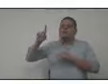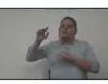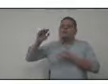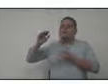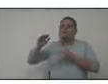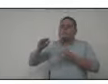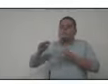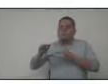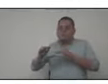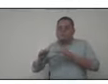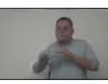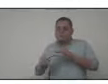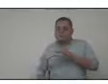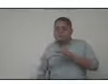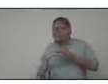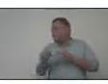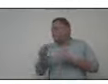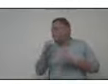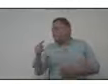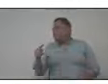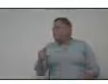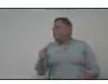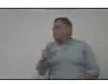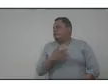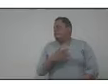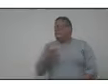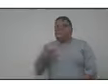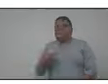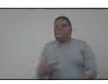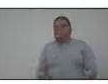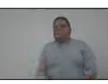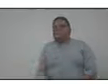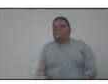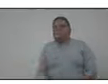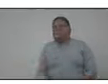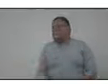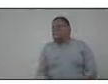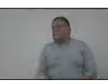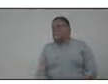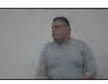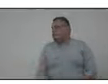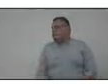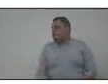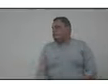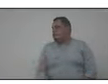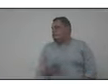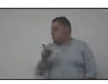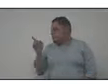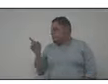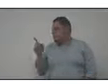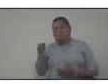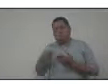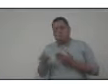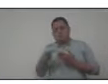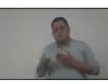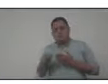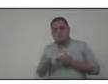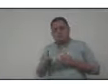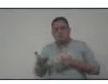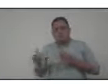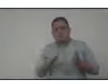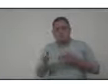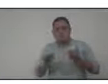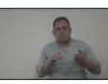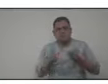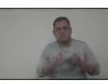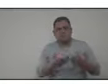al Superintendente Nacional de Salud, donde está evaluando duramente ese indicador de tasa